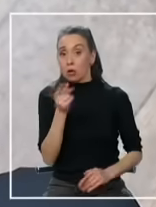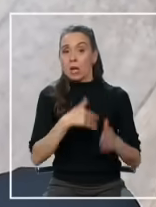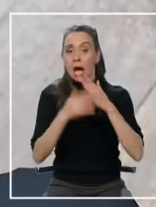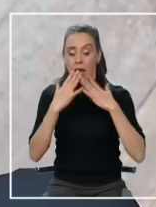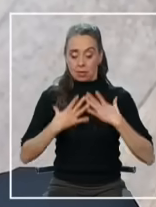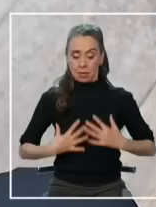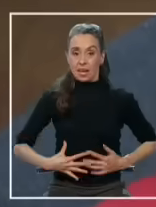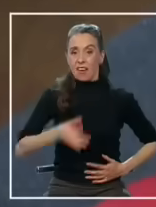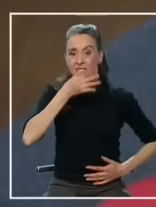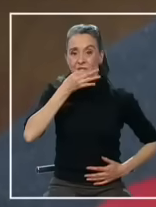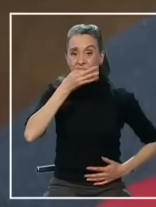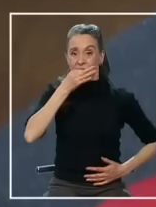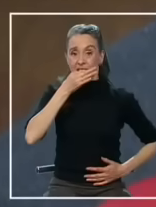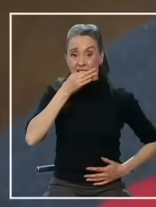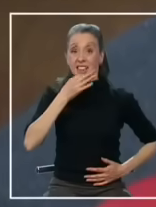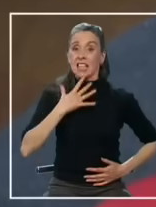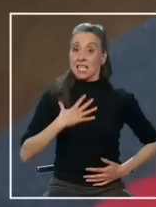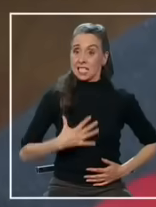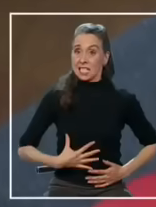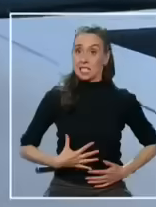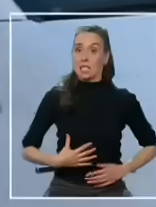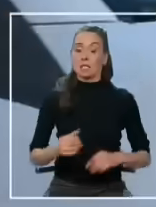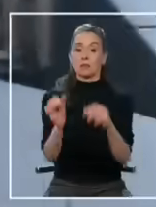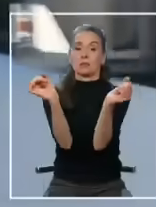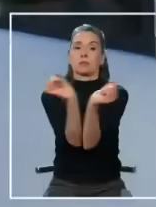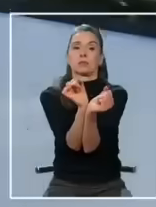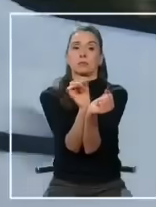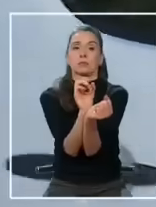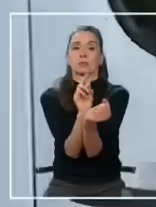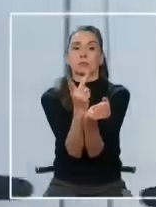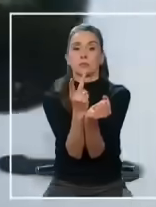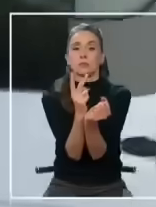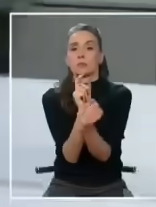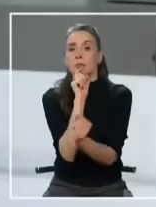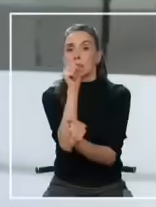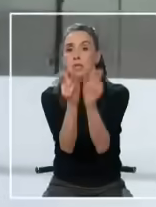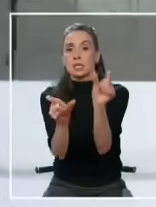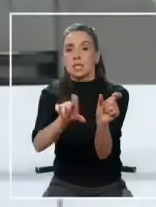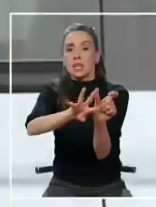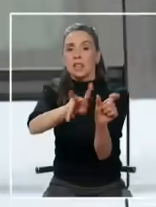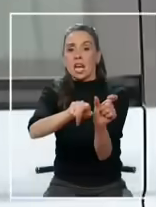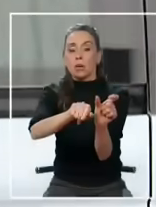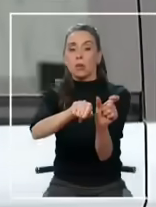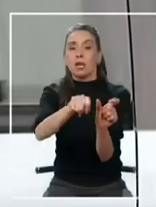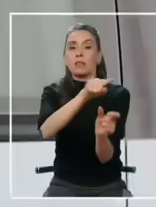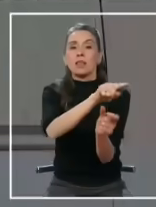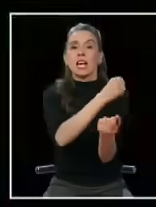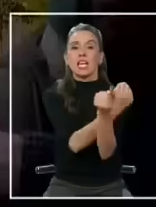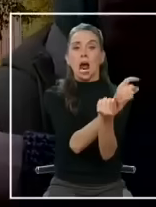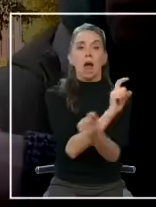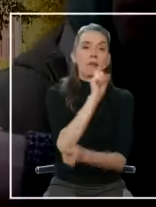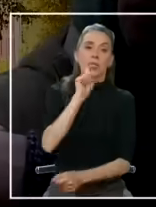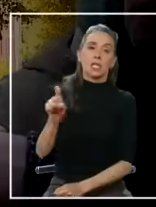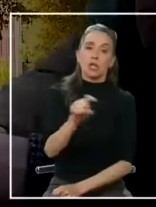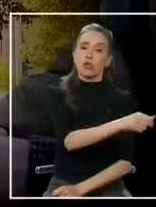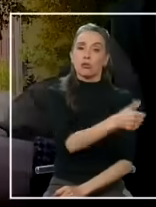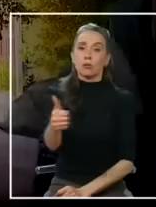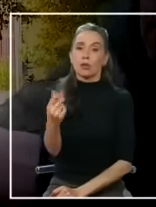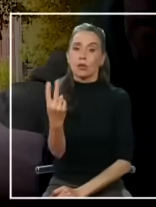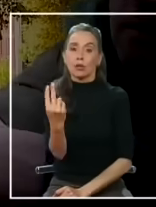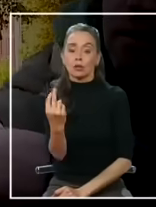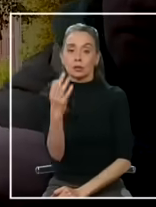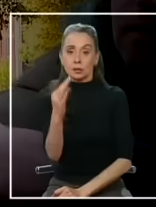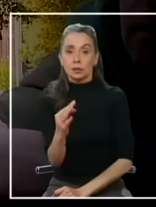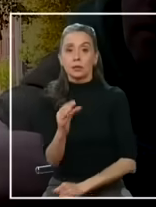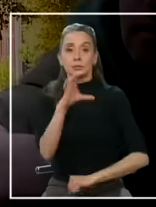su uniforme verde oliva a tener sus manos esposadas y ser tildados como delincuentes por su propia institución. Se produjo, ¿no es cierto?,